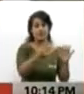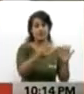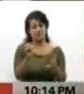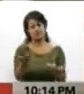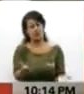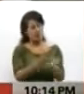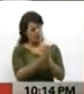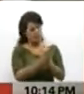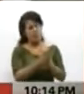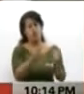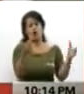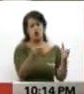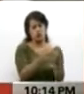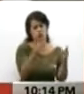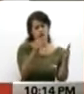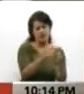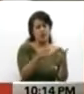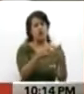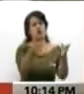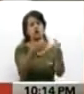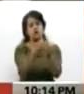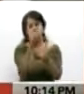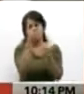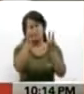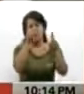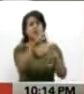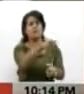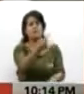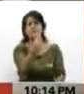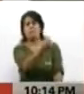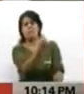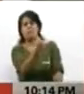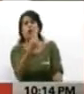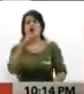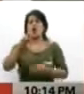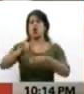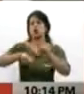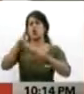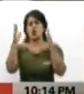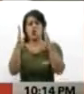y copellanos y derivados, nos van a hablar ustedes de construcción de viviendas, no sean inmorales.